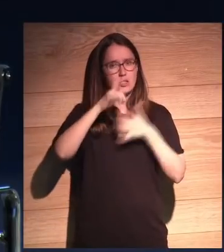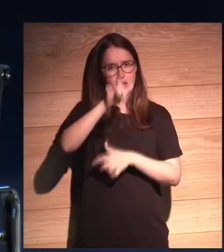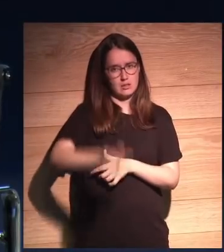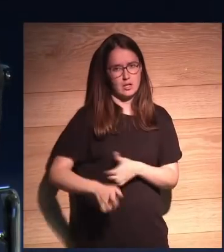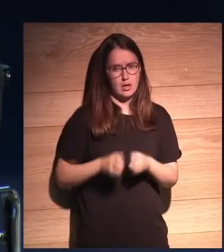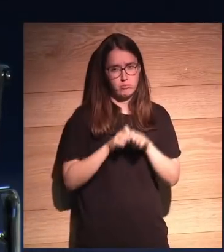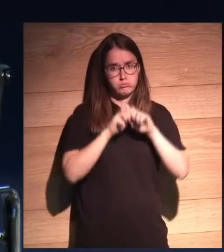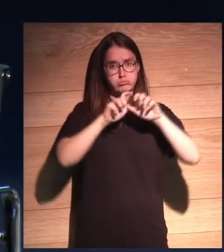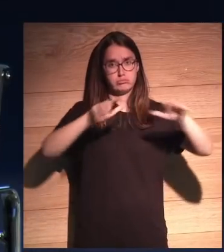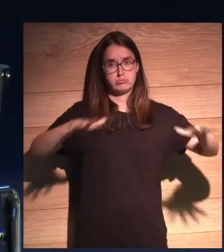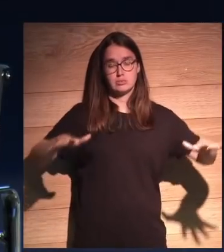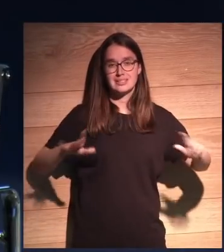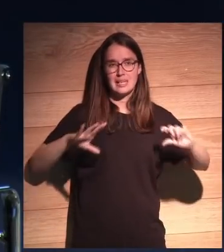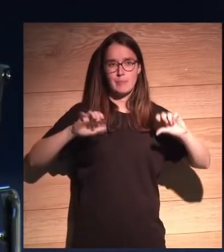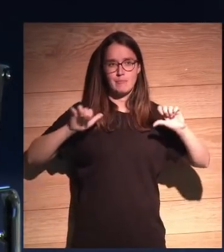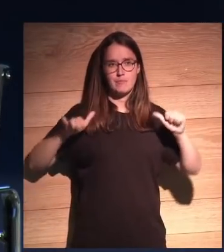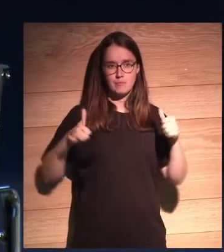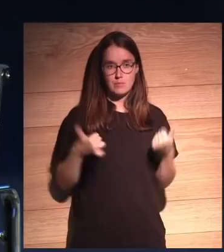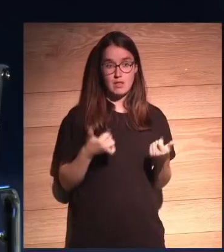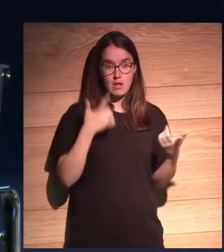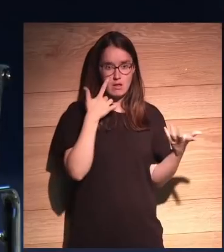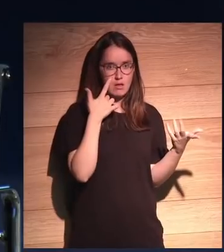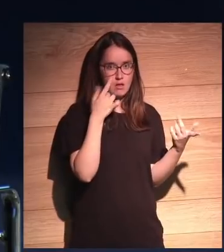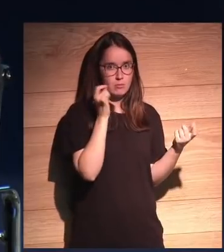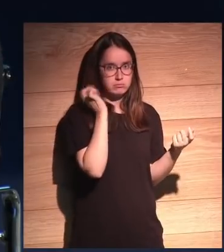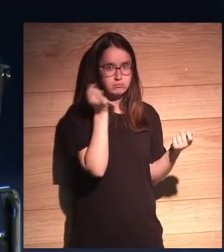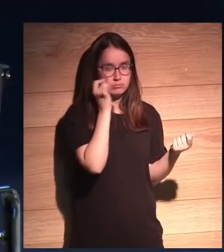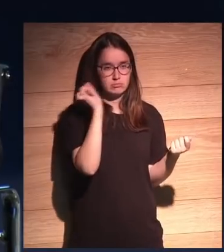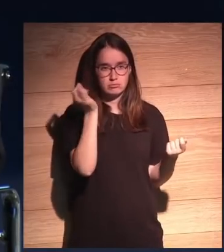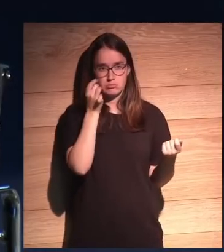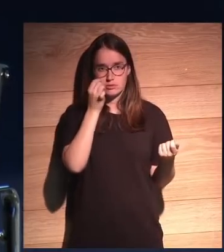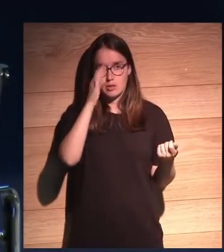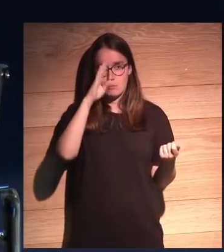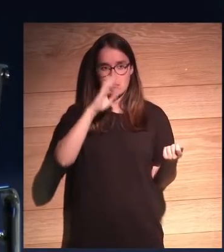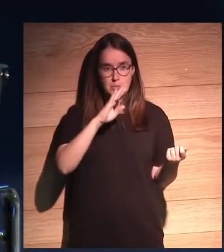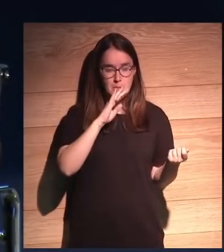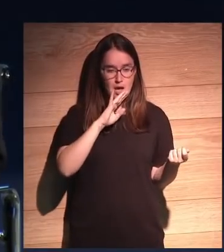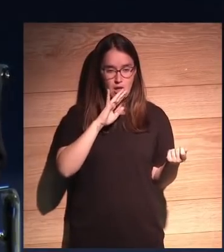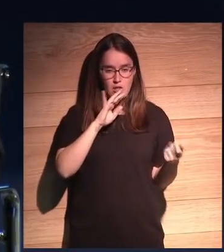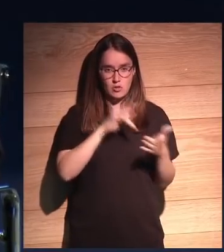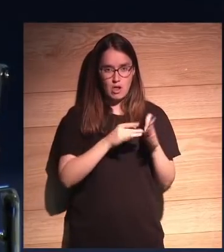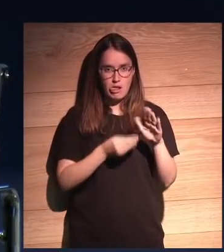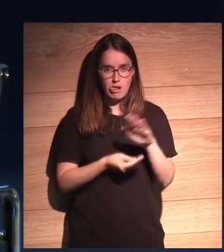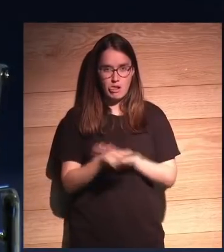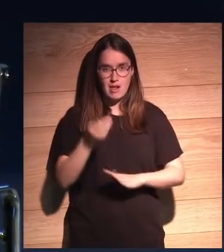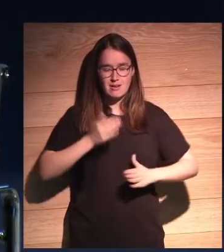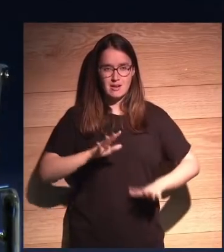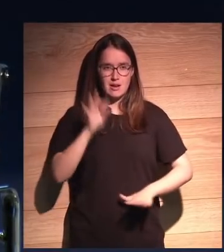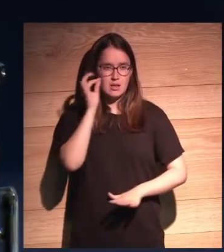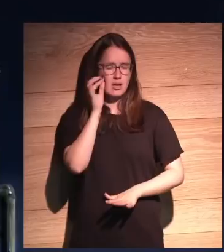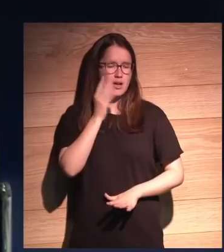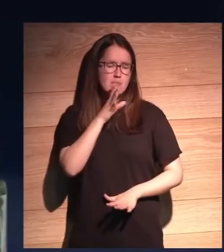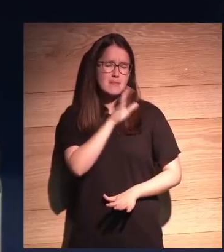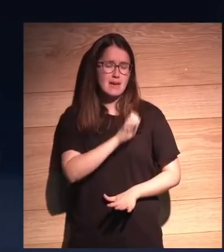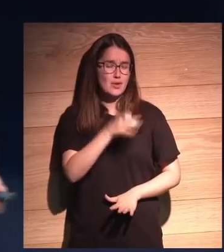italiana, se empieza a descubrir que Orazio Gentileschi tuvo una hija que había sido un